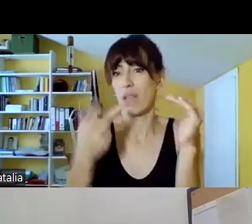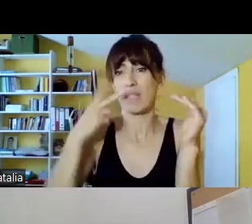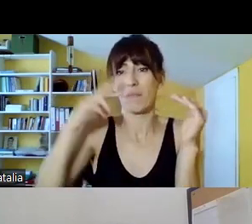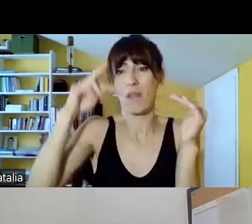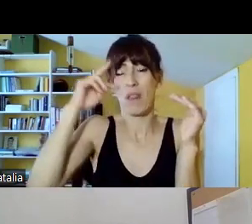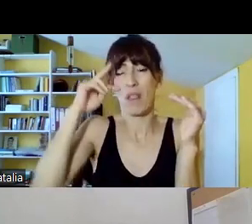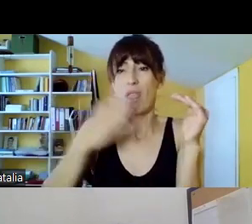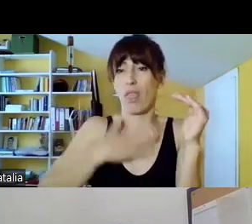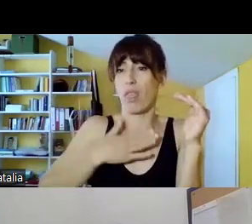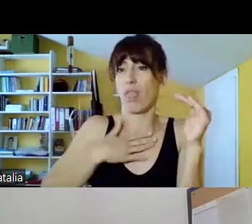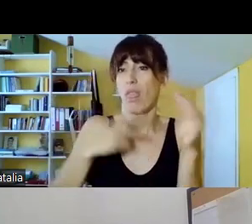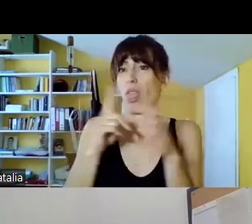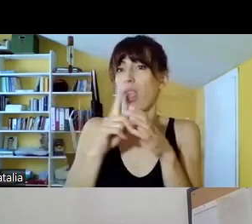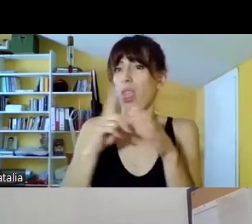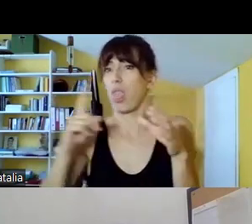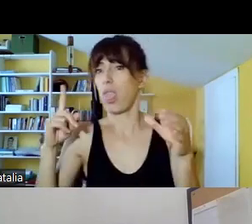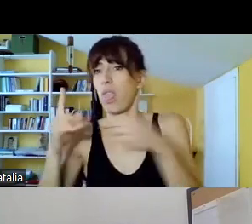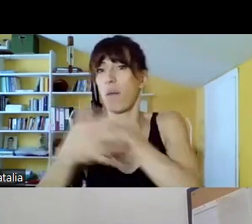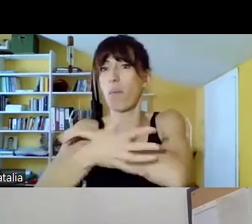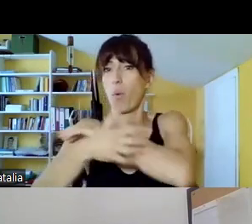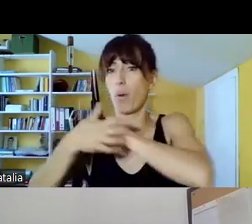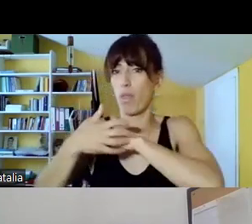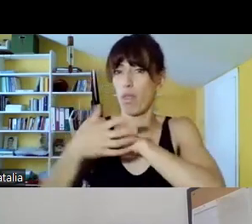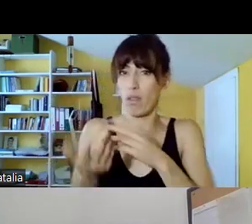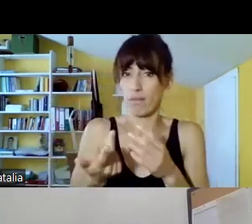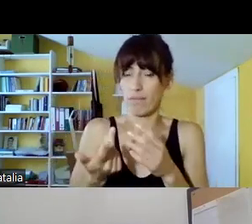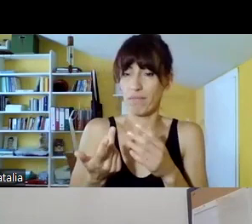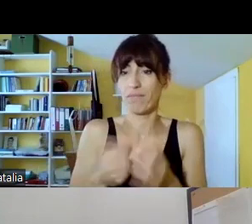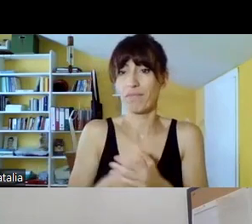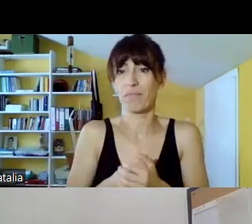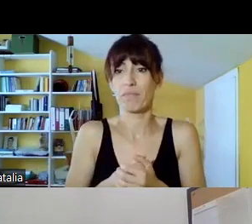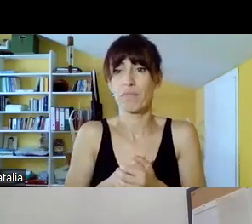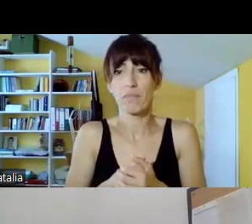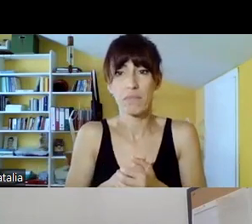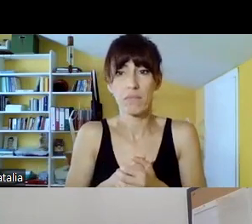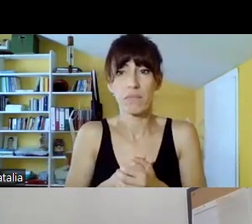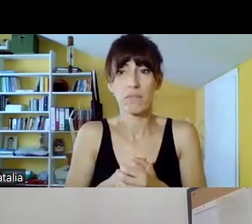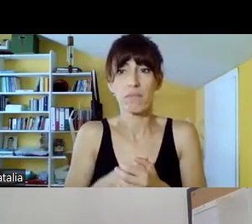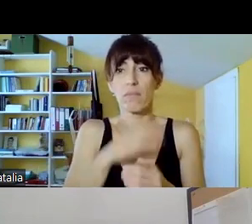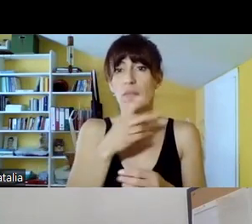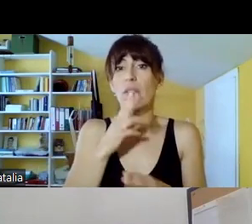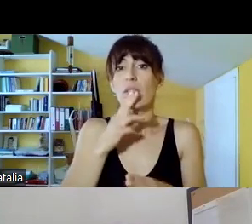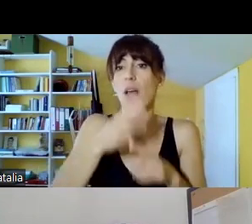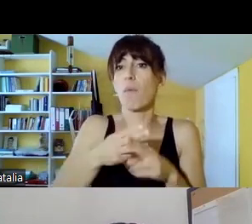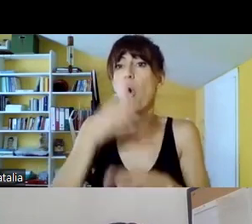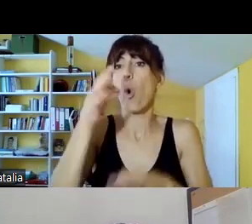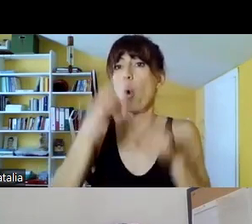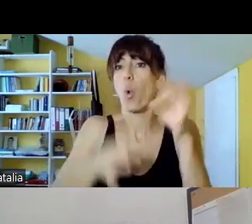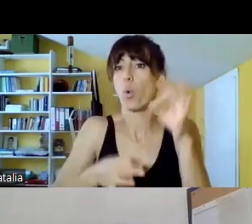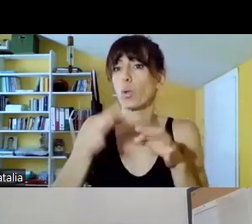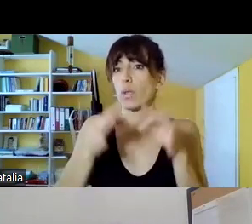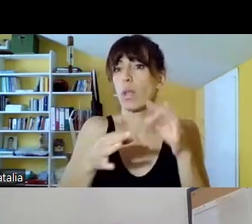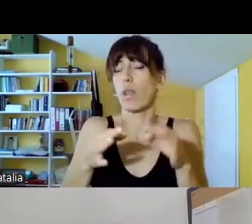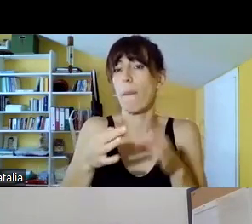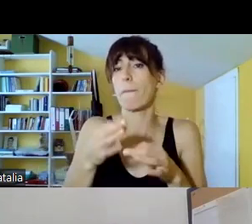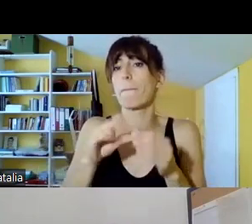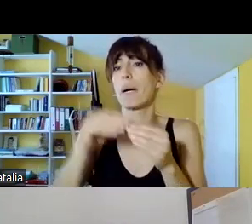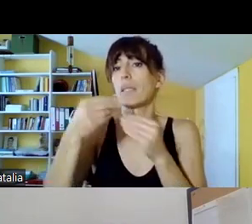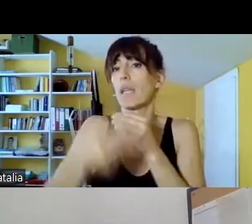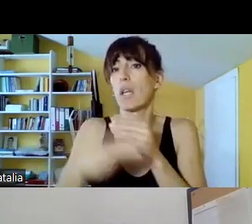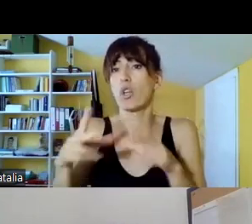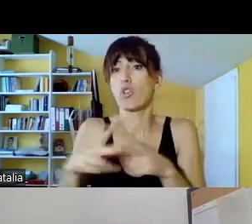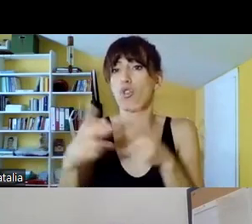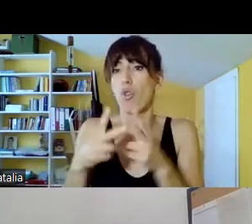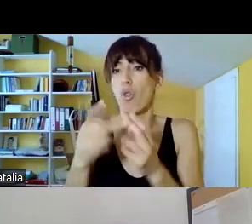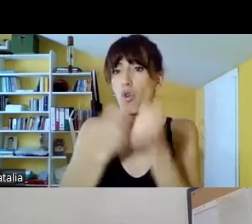de marginación y pobreza, lo que Nancy Fraser denominó injusticia material socioeconómica, con